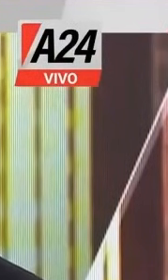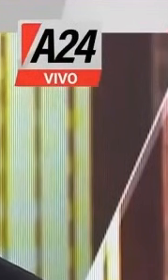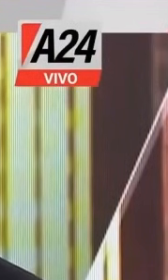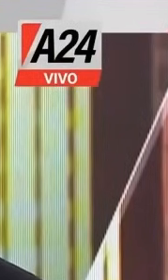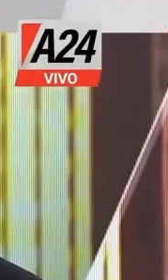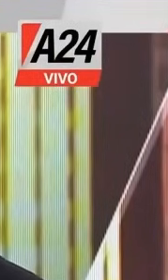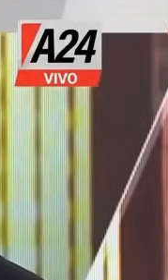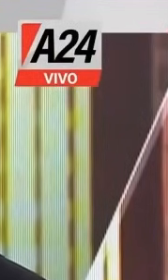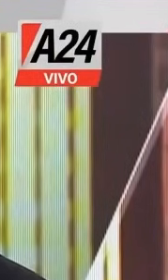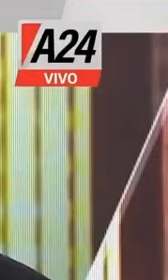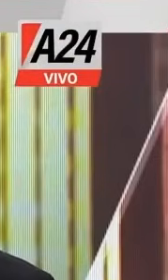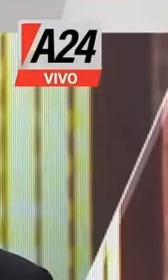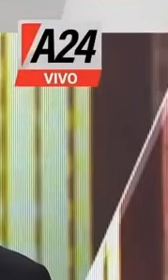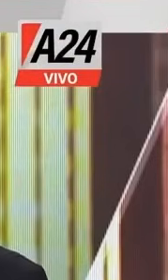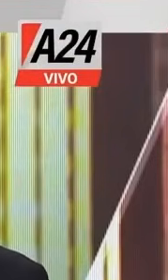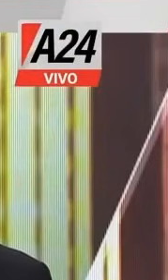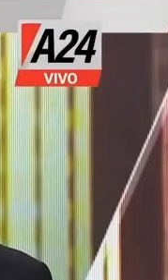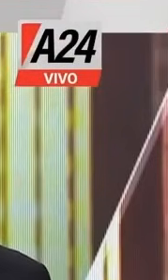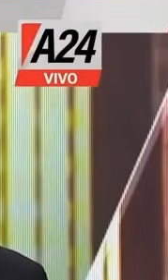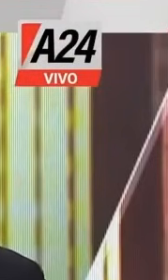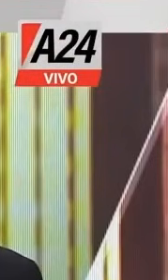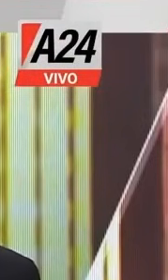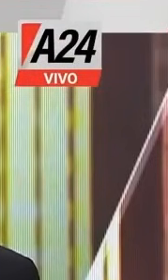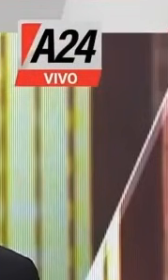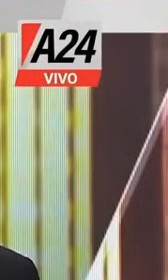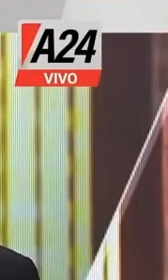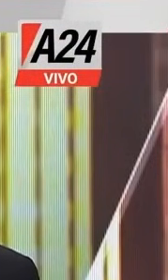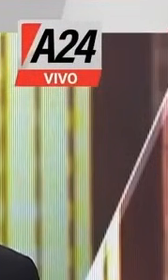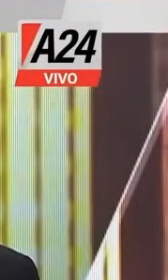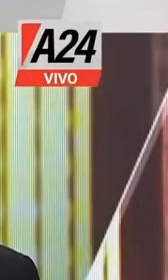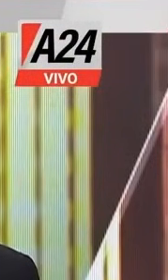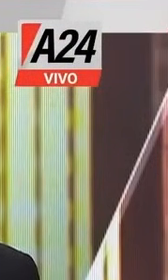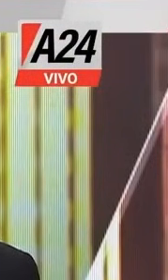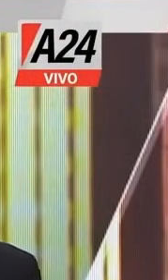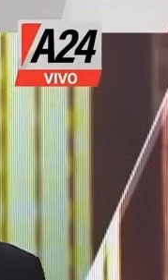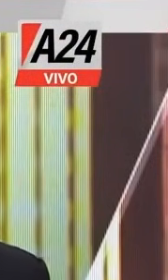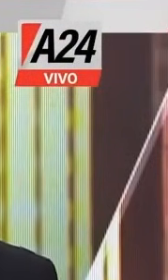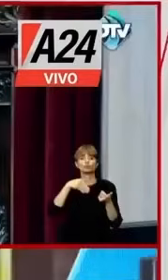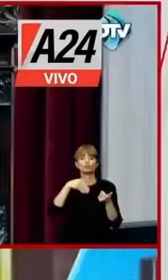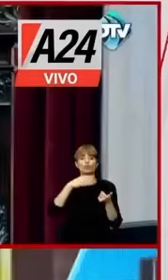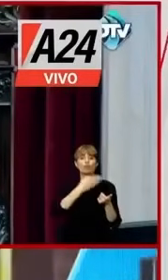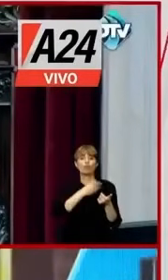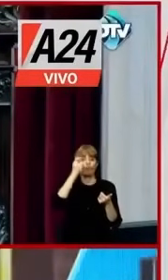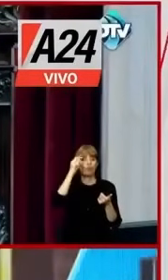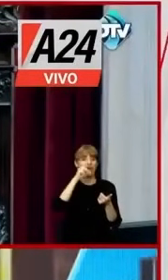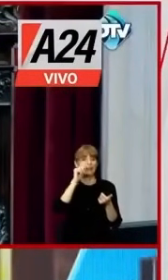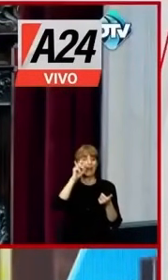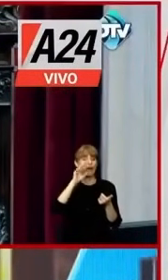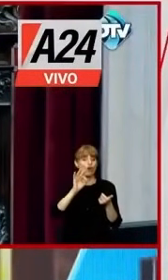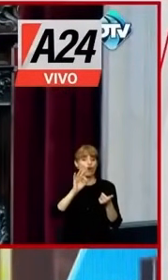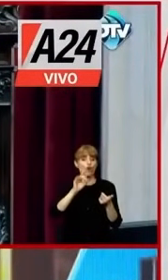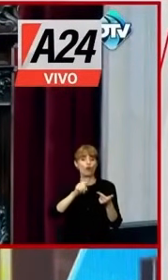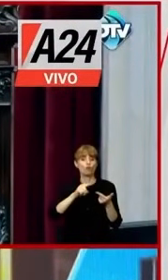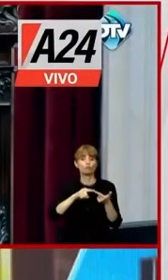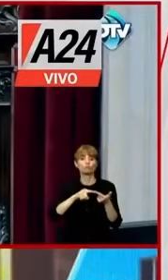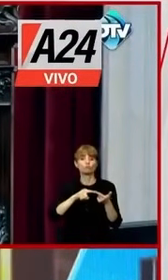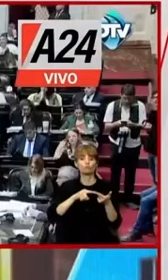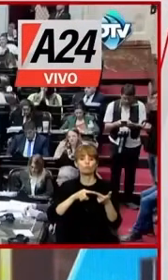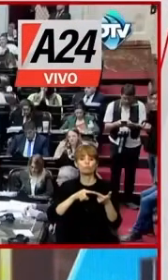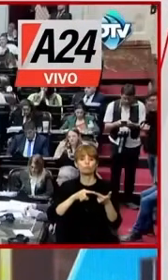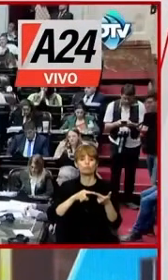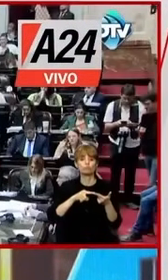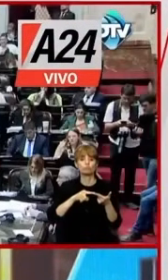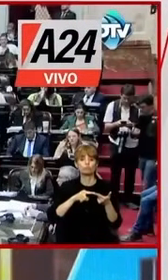hacer auditoría. No vamos a cerrar las universidades. Estamos de acuerdo con la educación pública, después Milei dijo